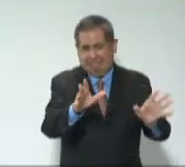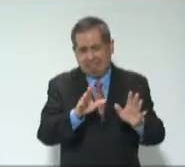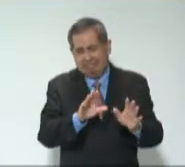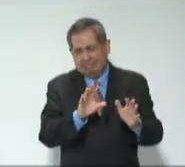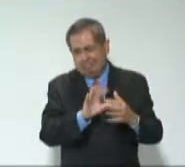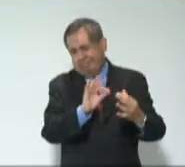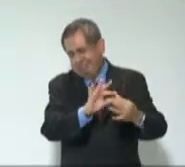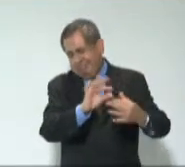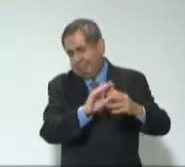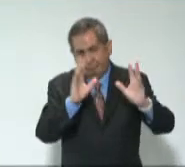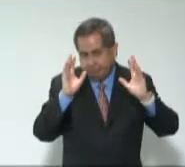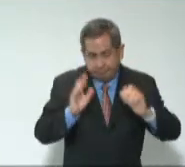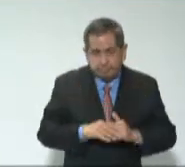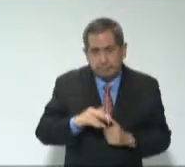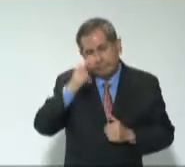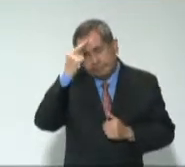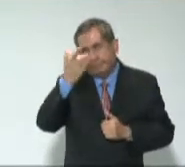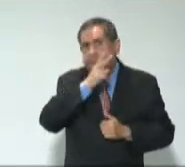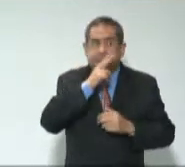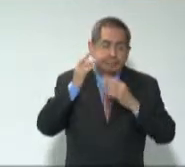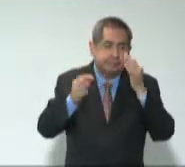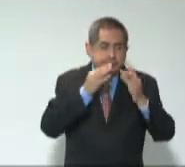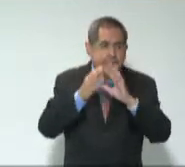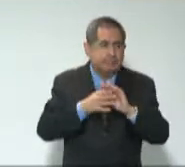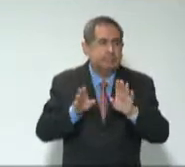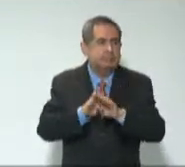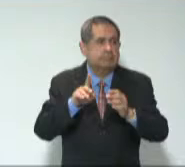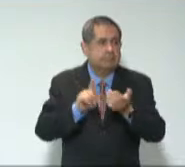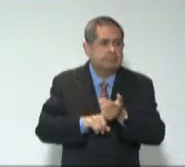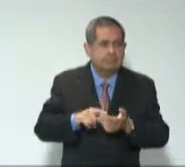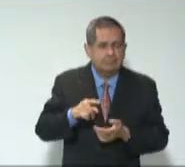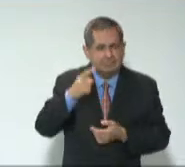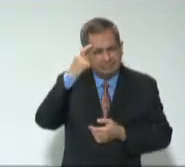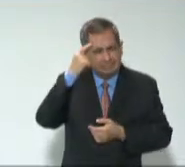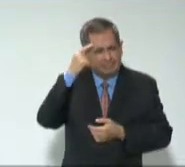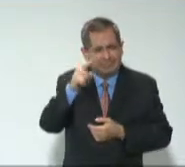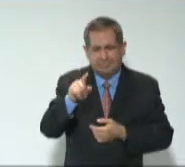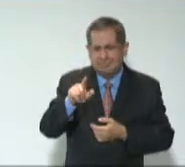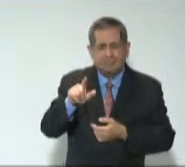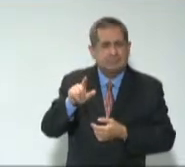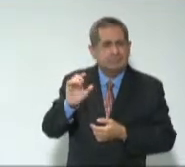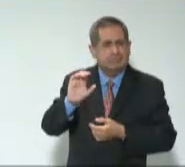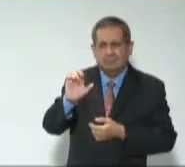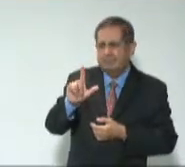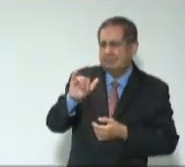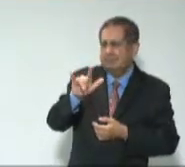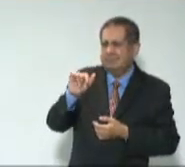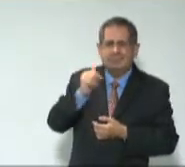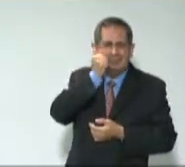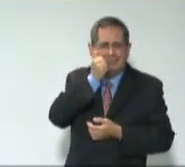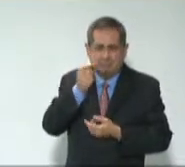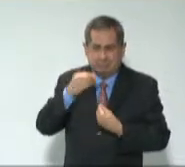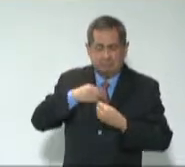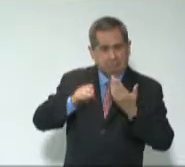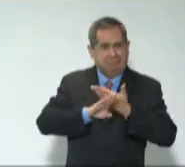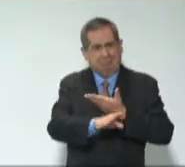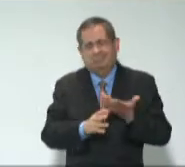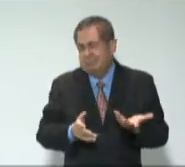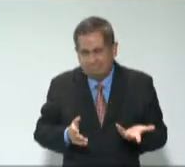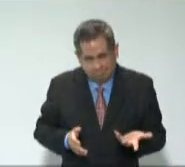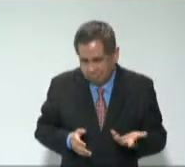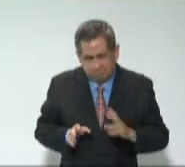recordar eh la la noticia del uso de de la de la lejía no como tratamiento contra el virus el acceso a la información